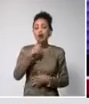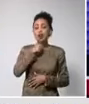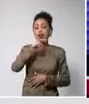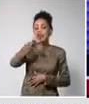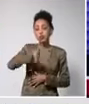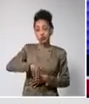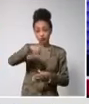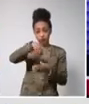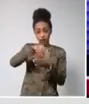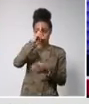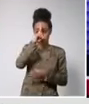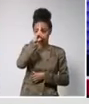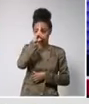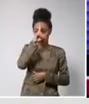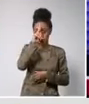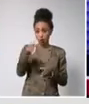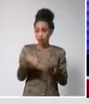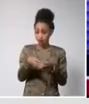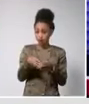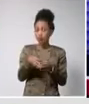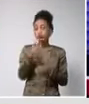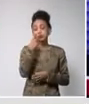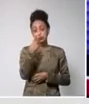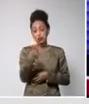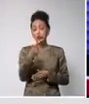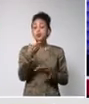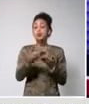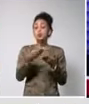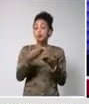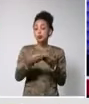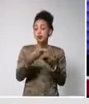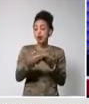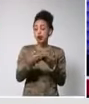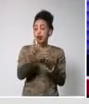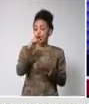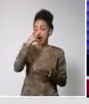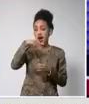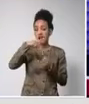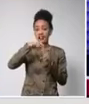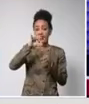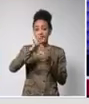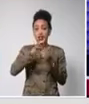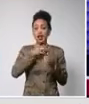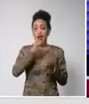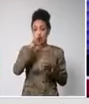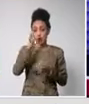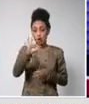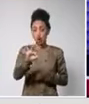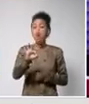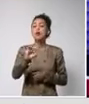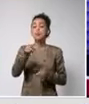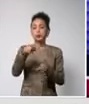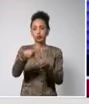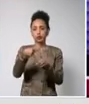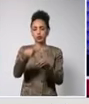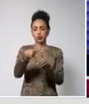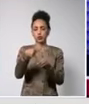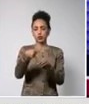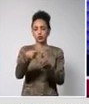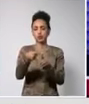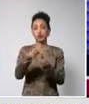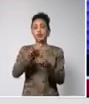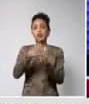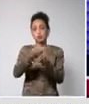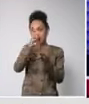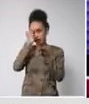área de salud, fue positiva al test de antígeno, se ingresó y realmente presentó un